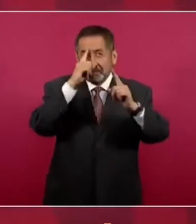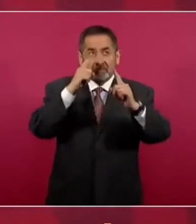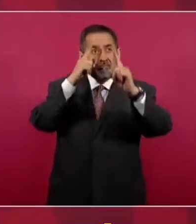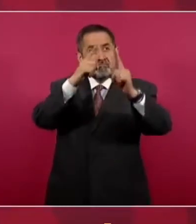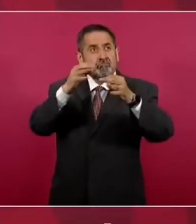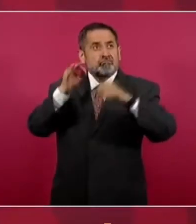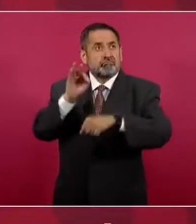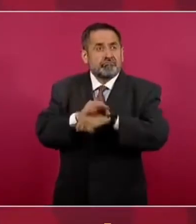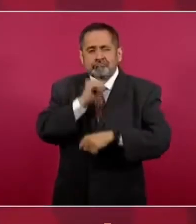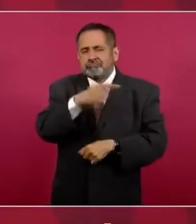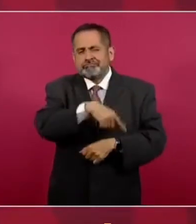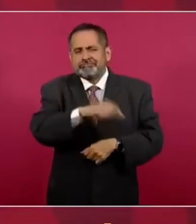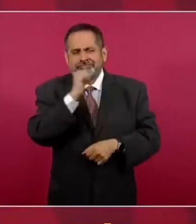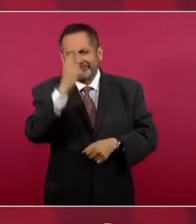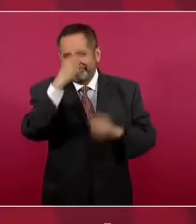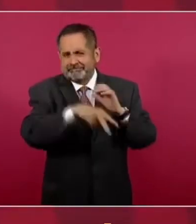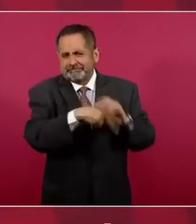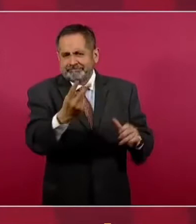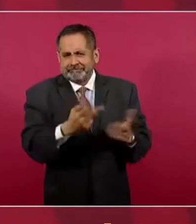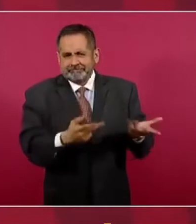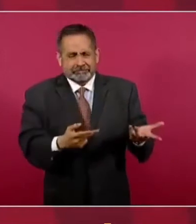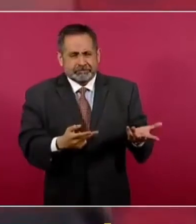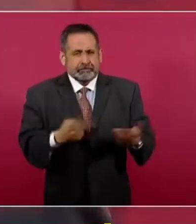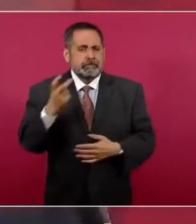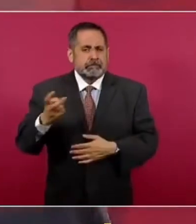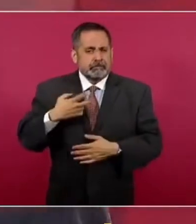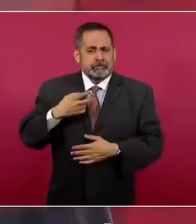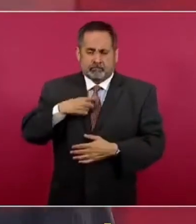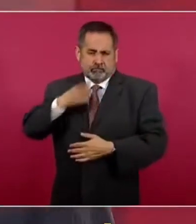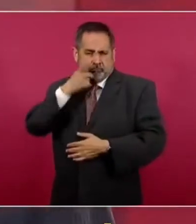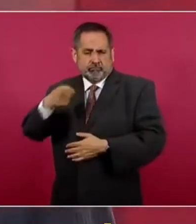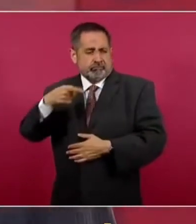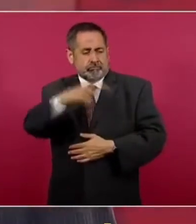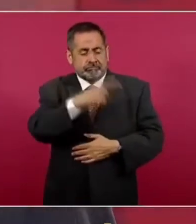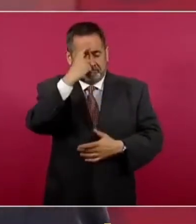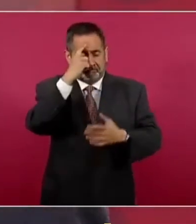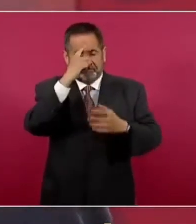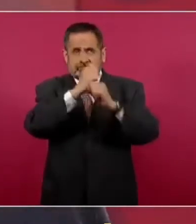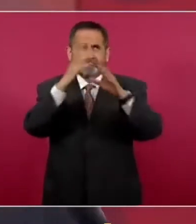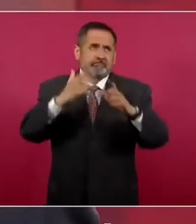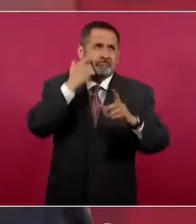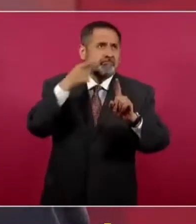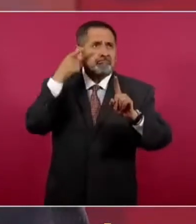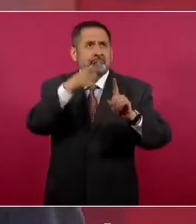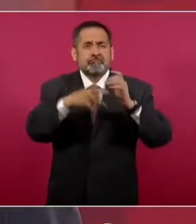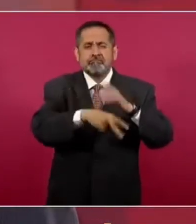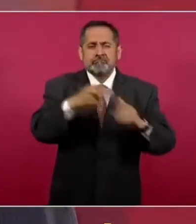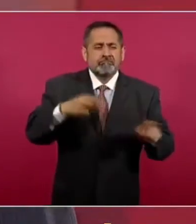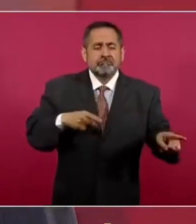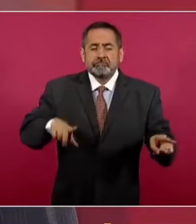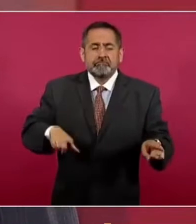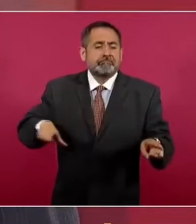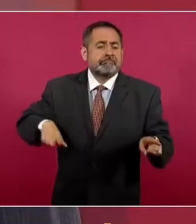principios, por eso hablo de que no hay ideologías, cuando se trata de intereses,